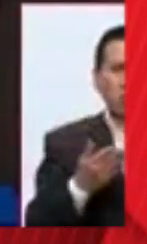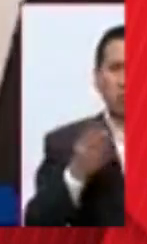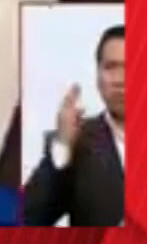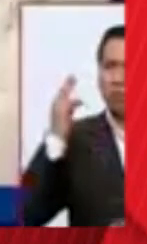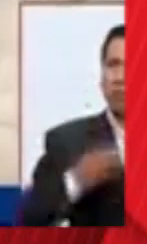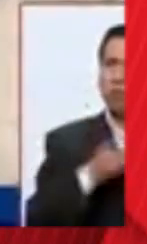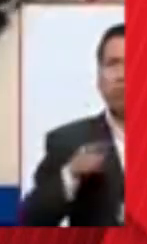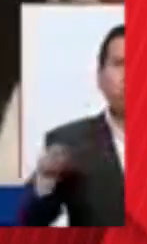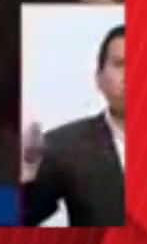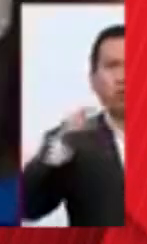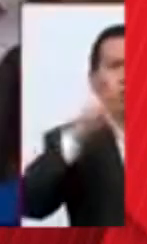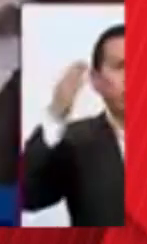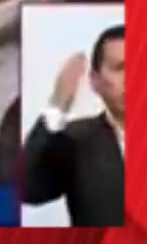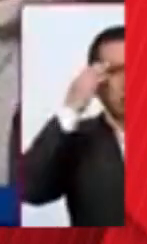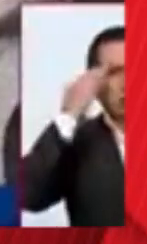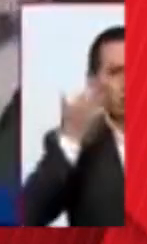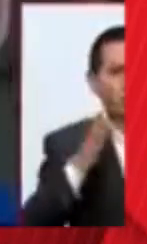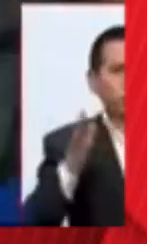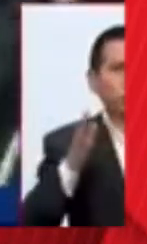entero sabe.